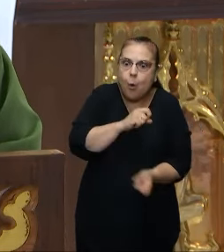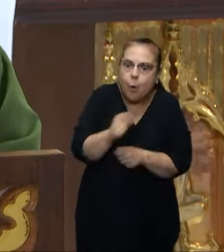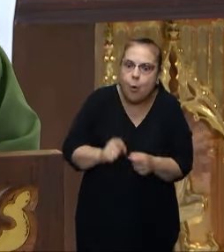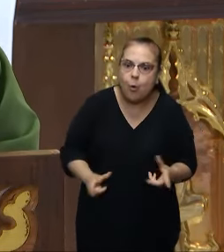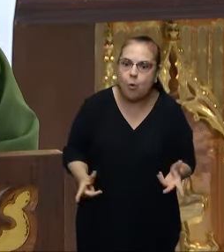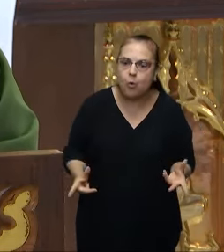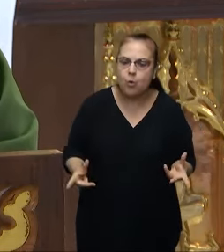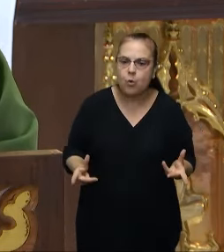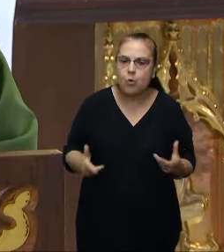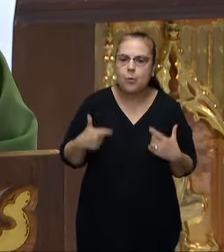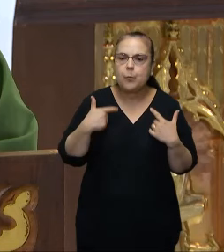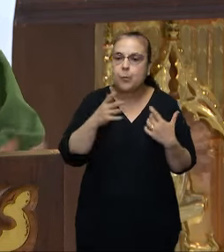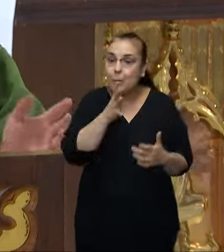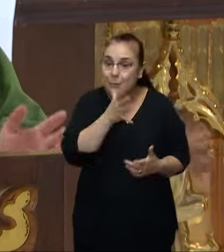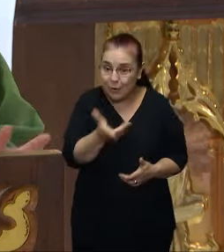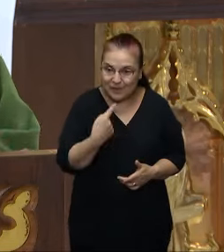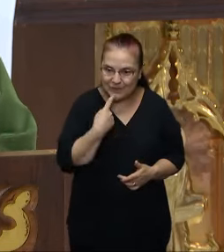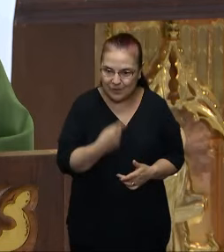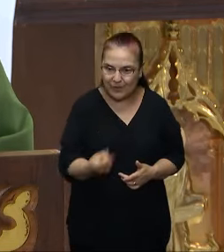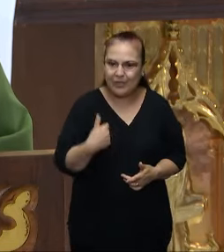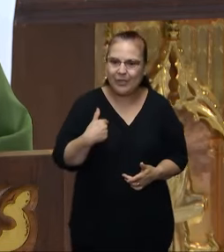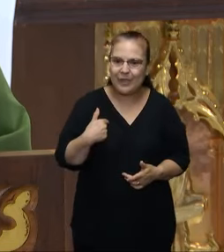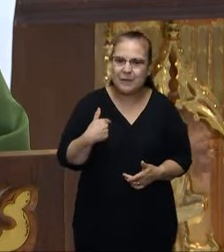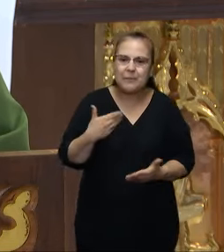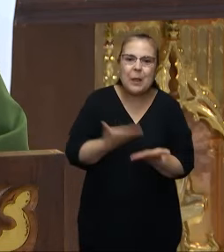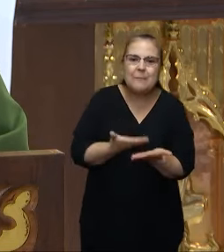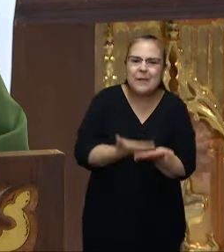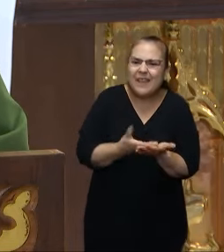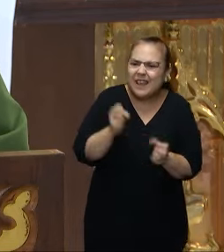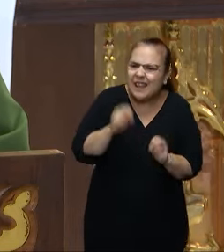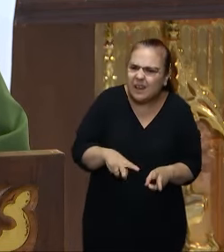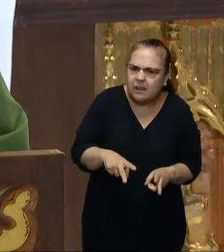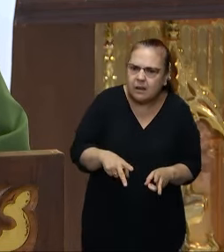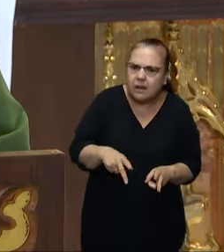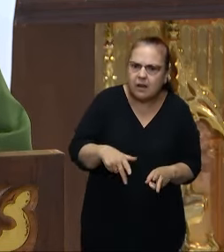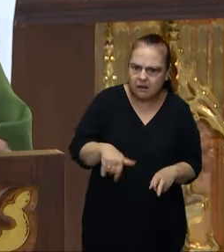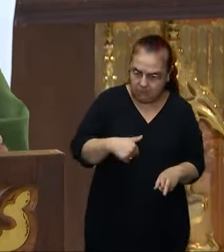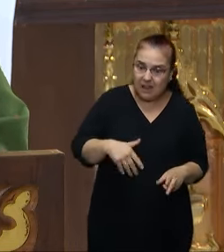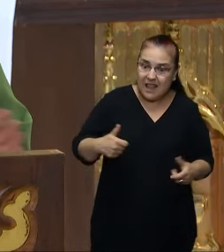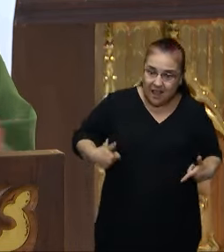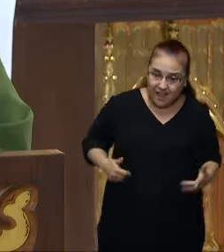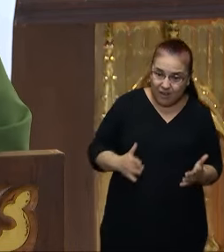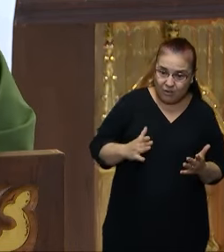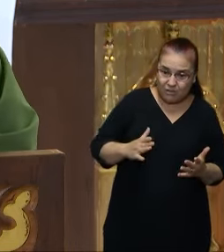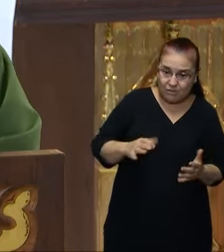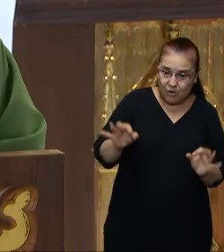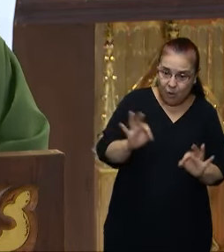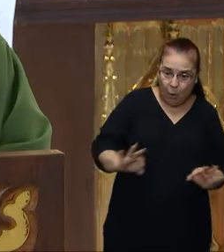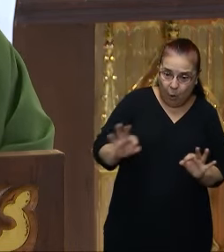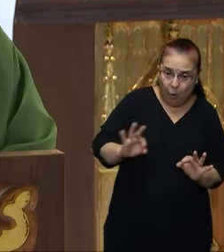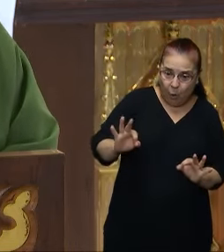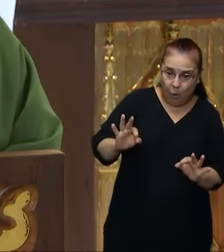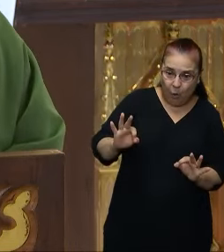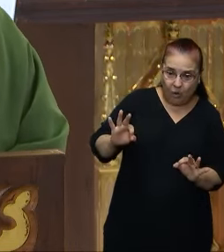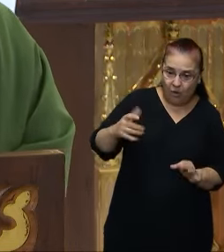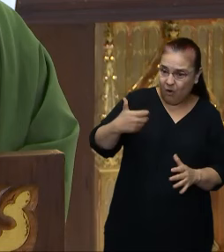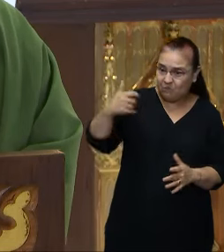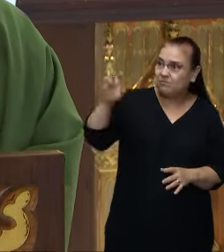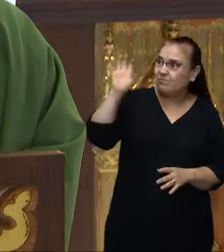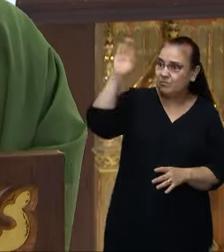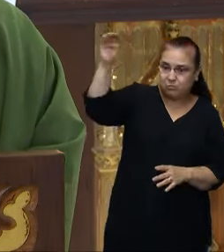eso dice aquello de A quién se le pide a los propios a los extraños también cuando se escriben los los